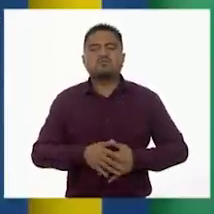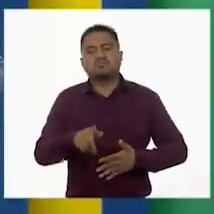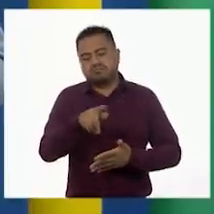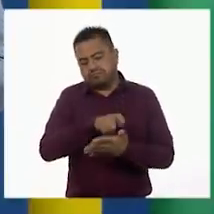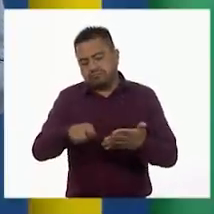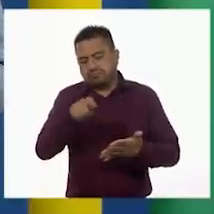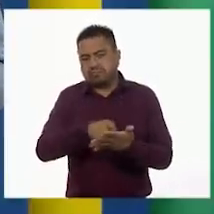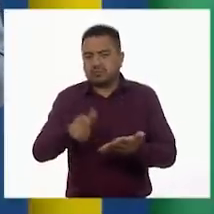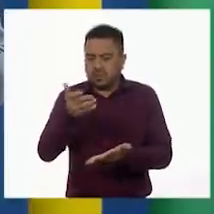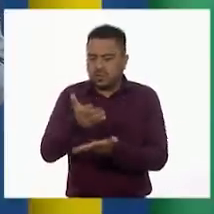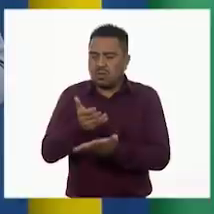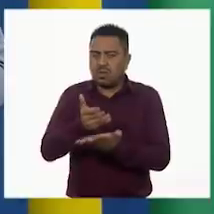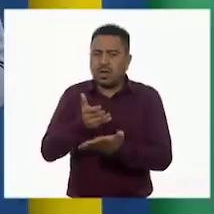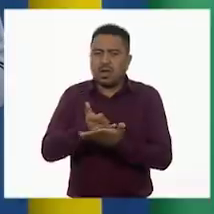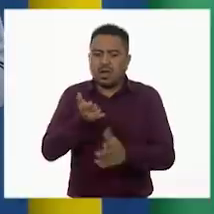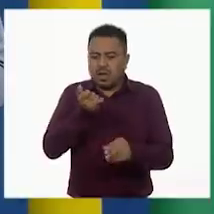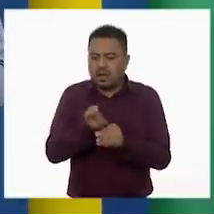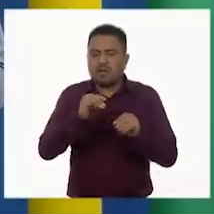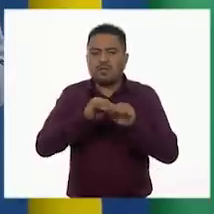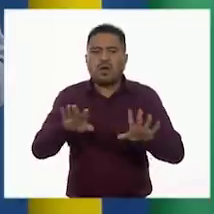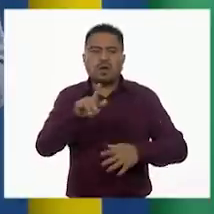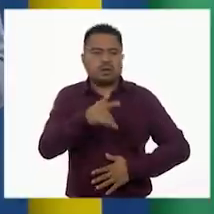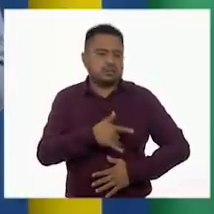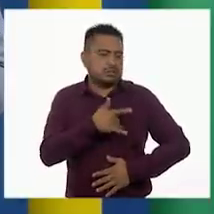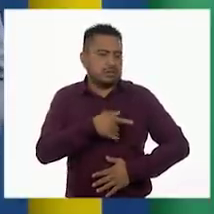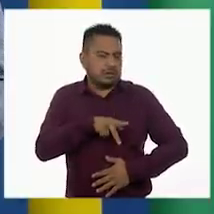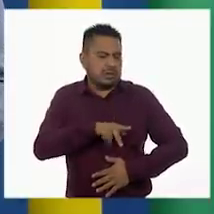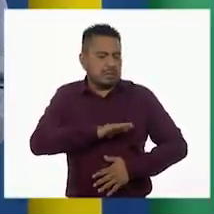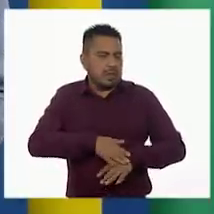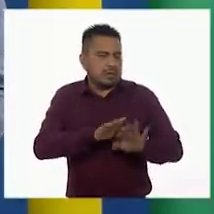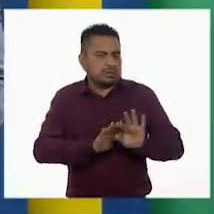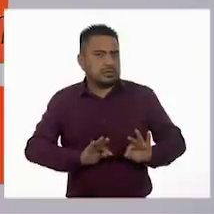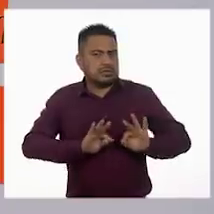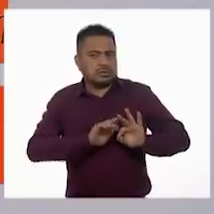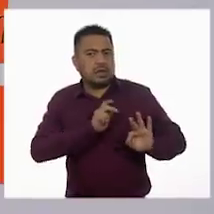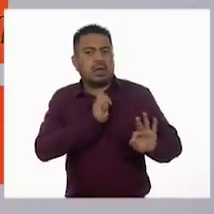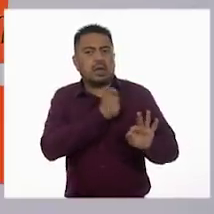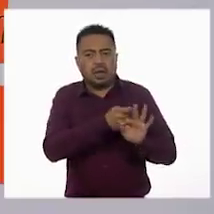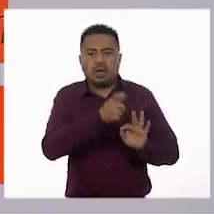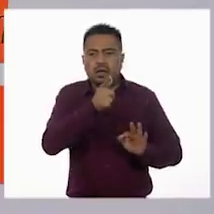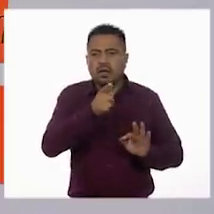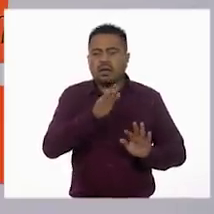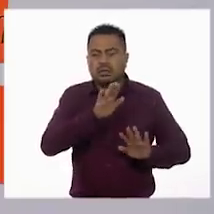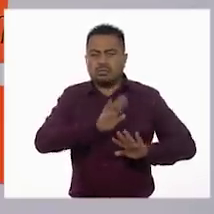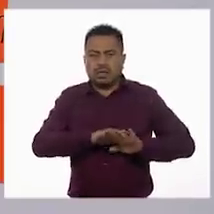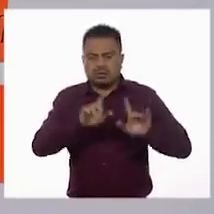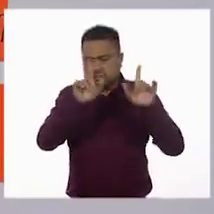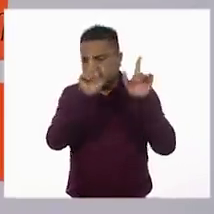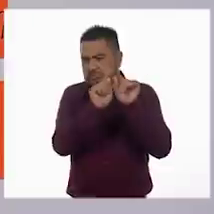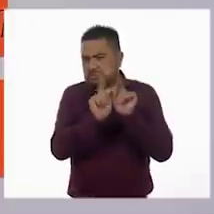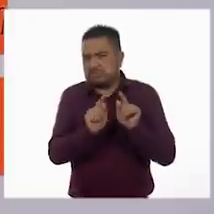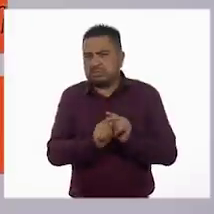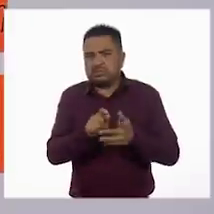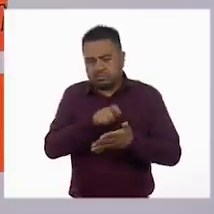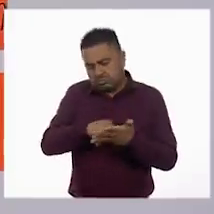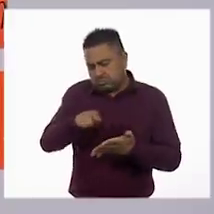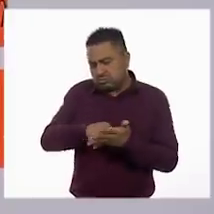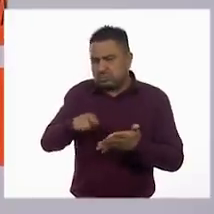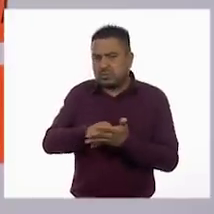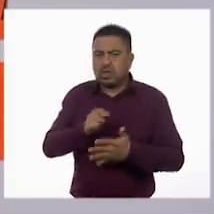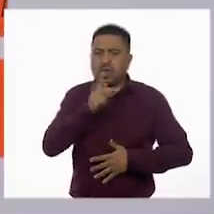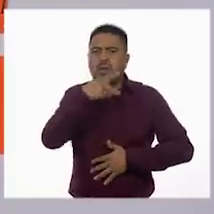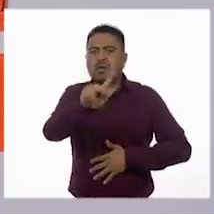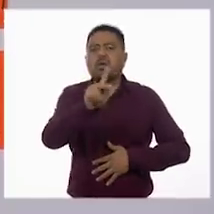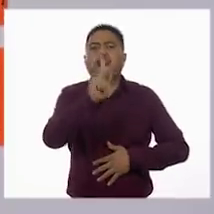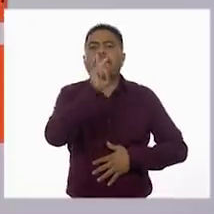Escribir en una libreta la información que te parezca más relevante. Procura ser concreto y redactar con tus